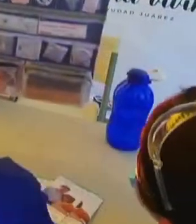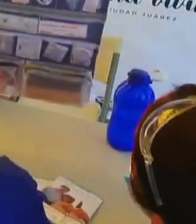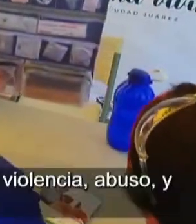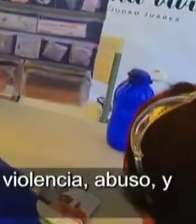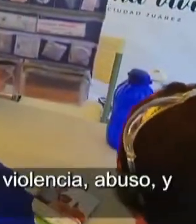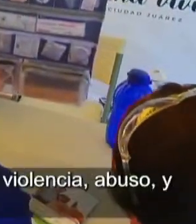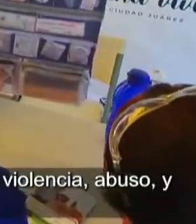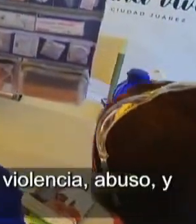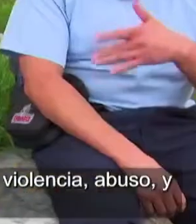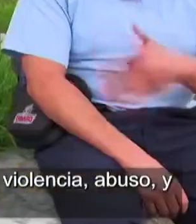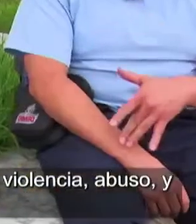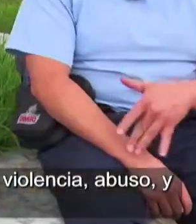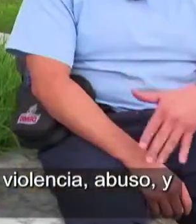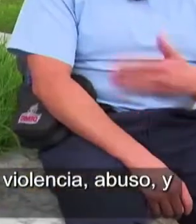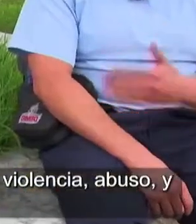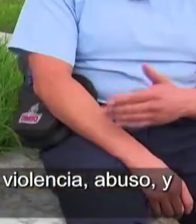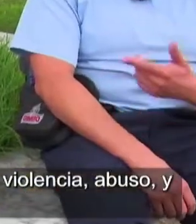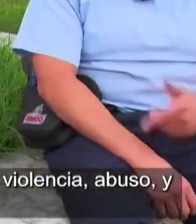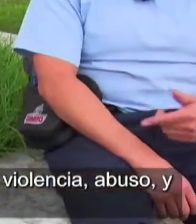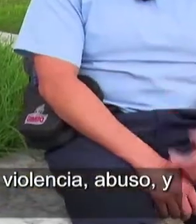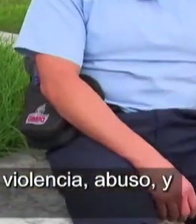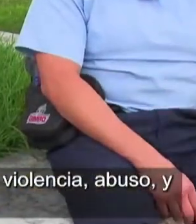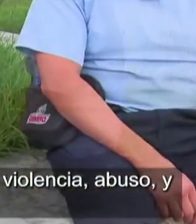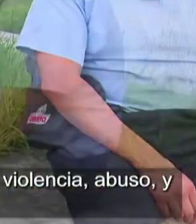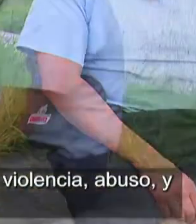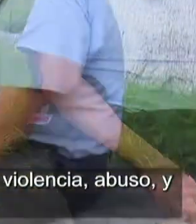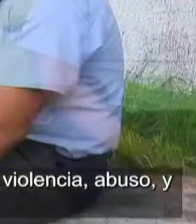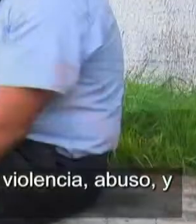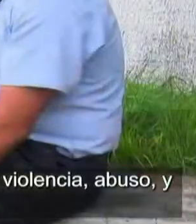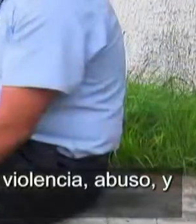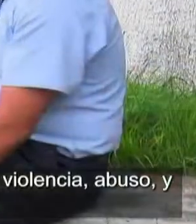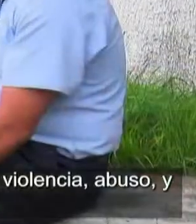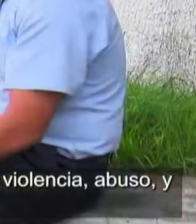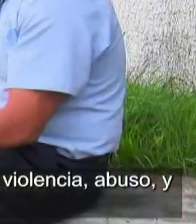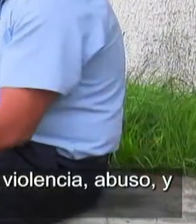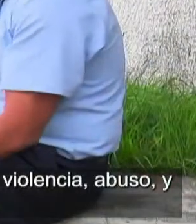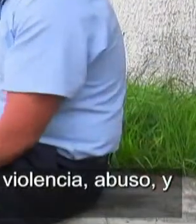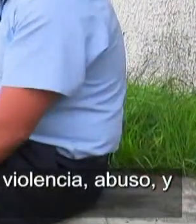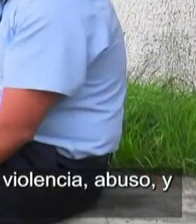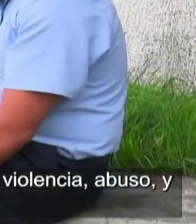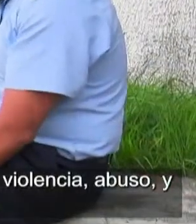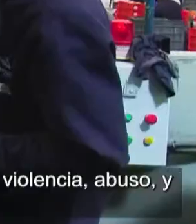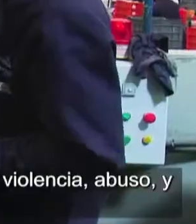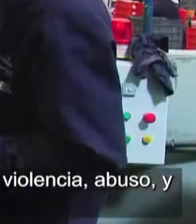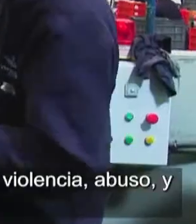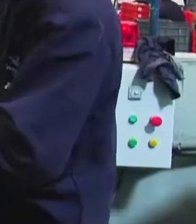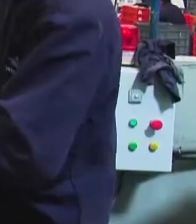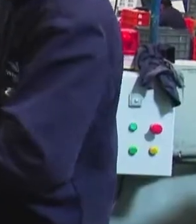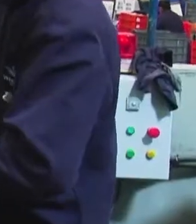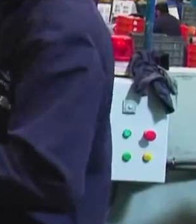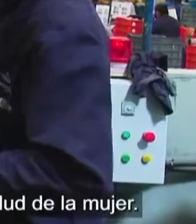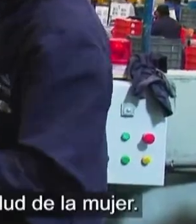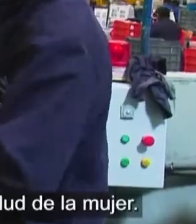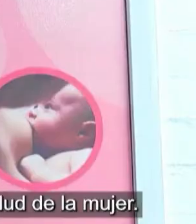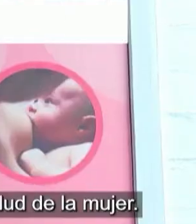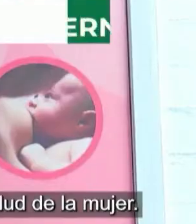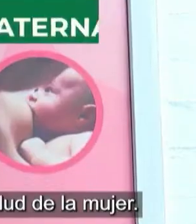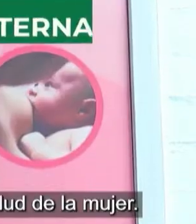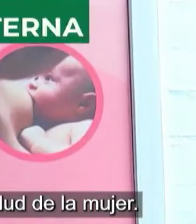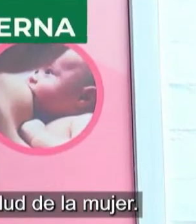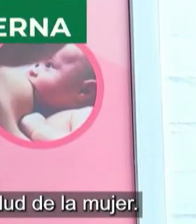empresas. 8. Promoción de entornos laborales libres de violencia, abuso y discriminación de género.